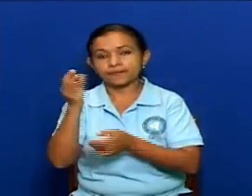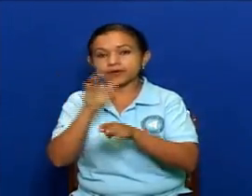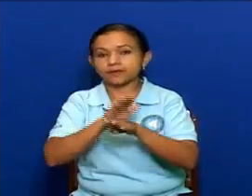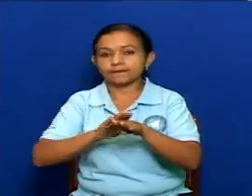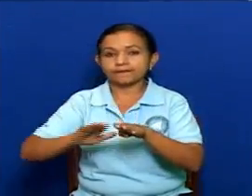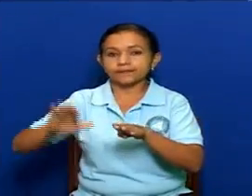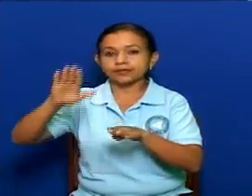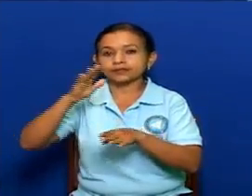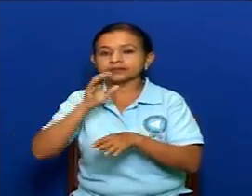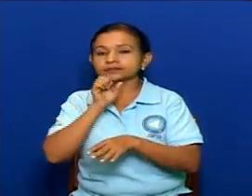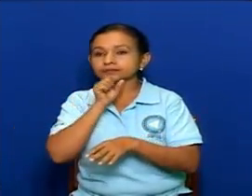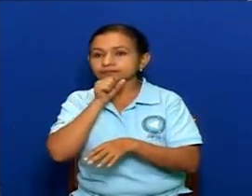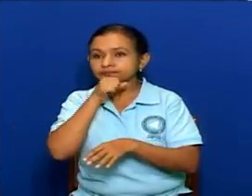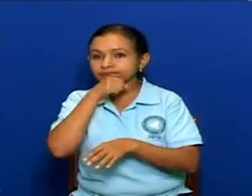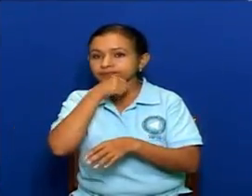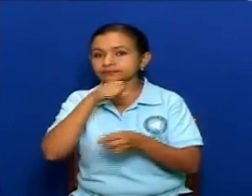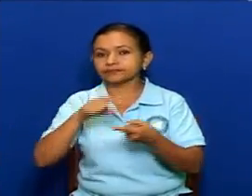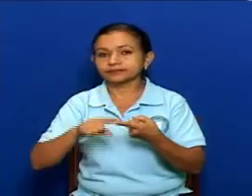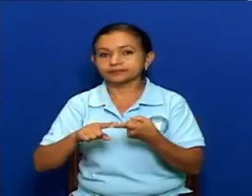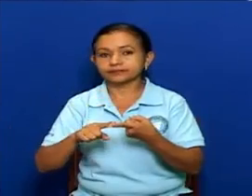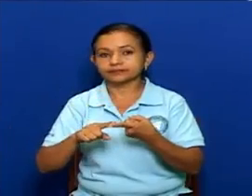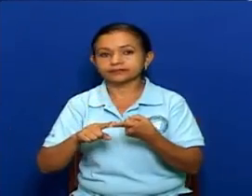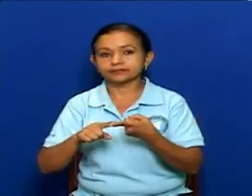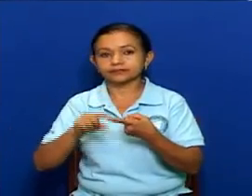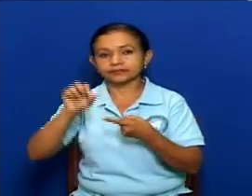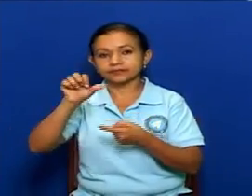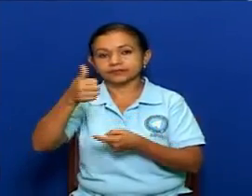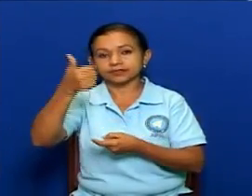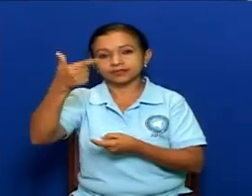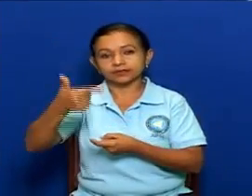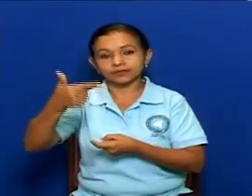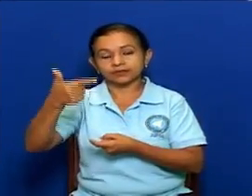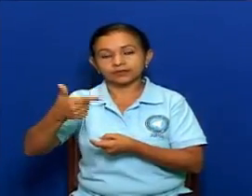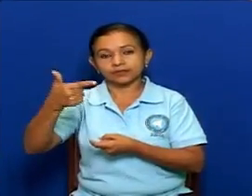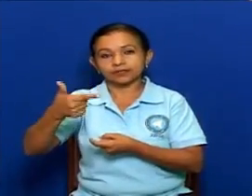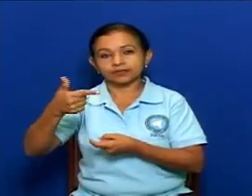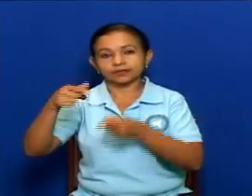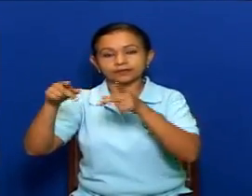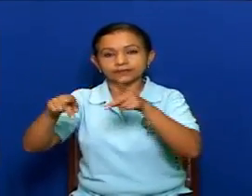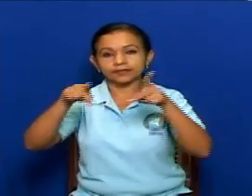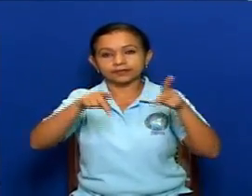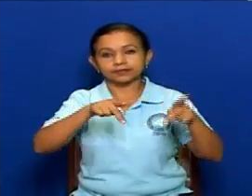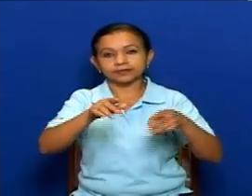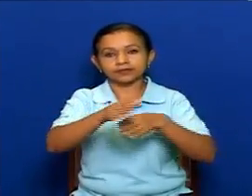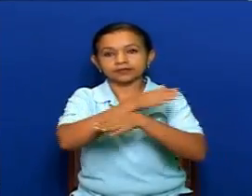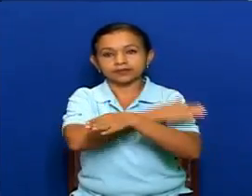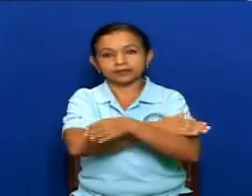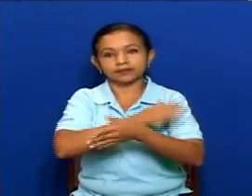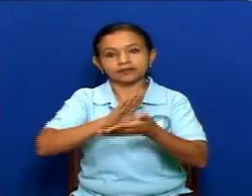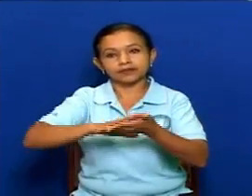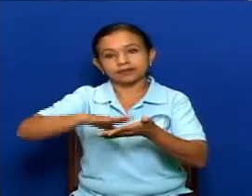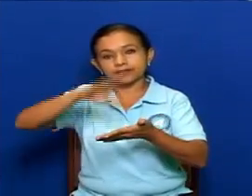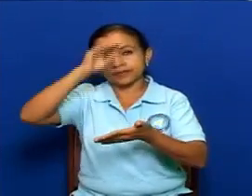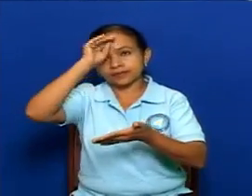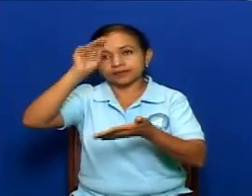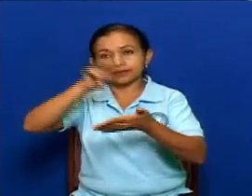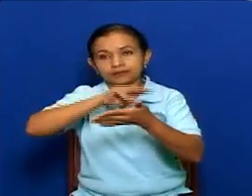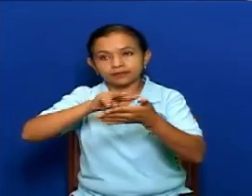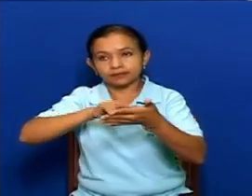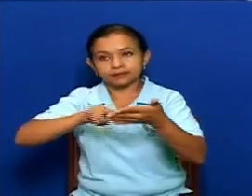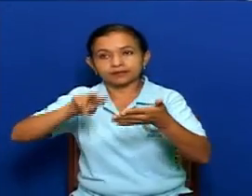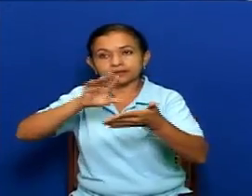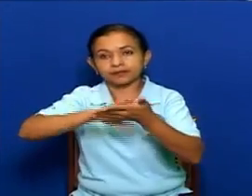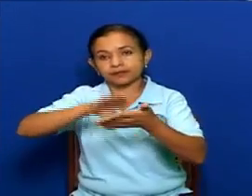vienen. También tenemos en la promoción de sexto grado compañeros que entraron a aprender a leer, aprender a